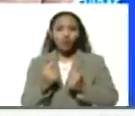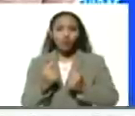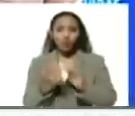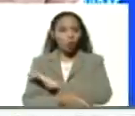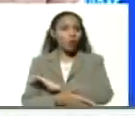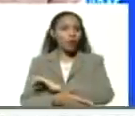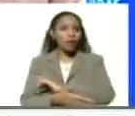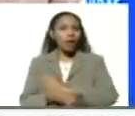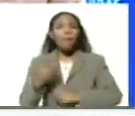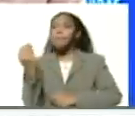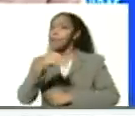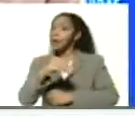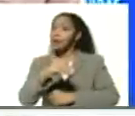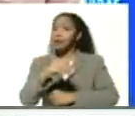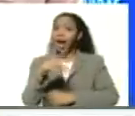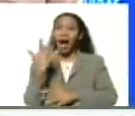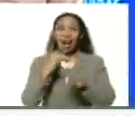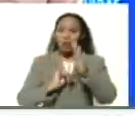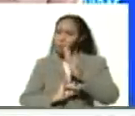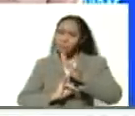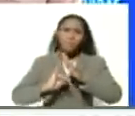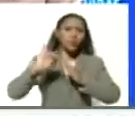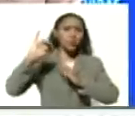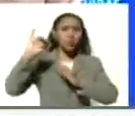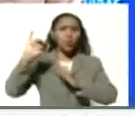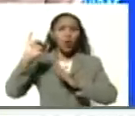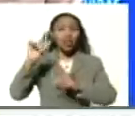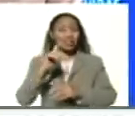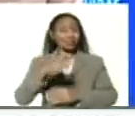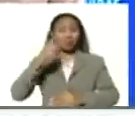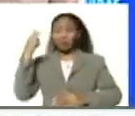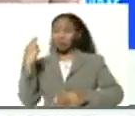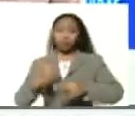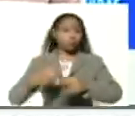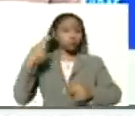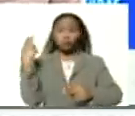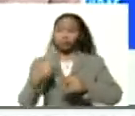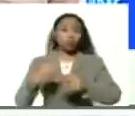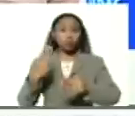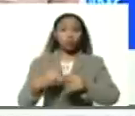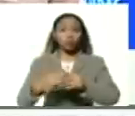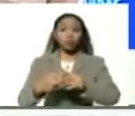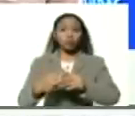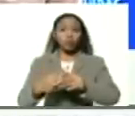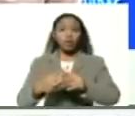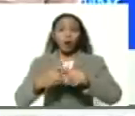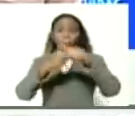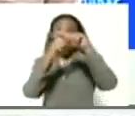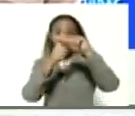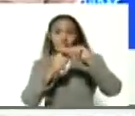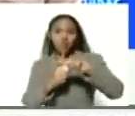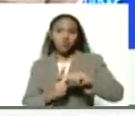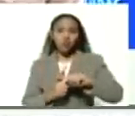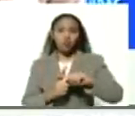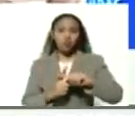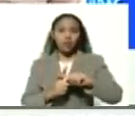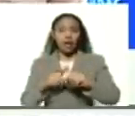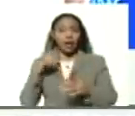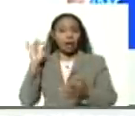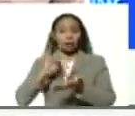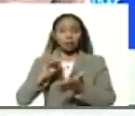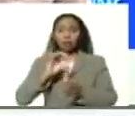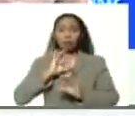y además tiene una tasa más alta de letalidad. Al sumar y al aumentar la tasa de